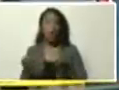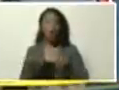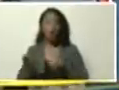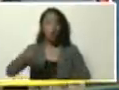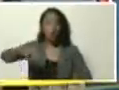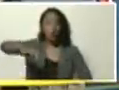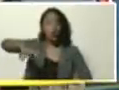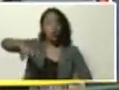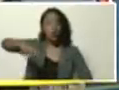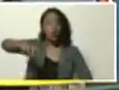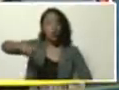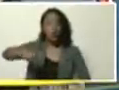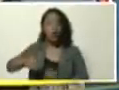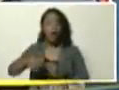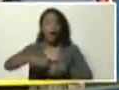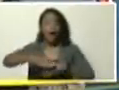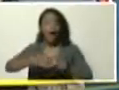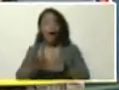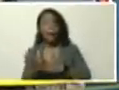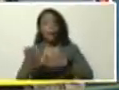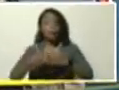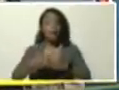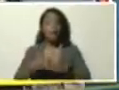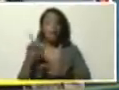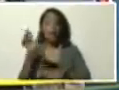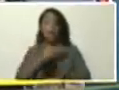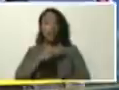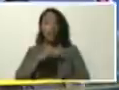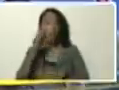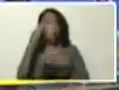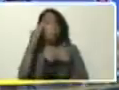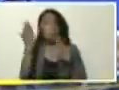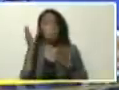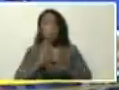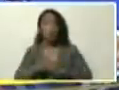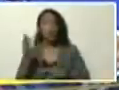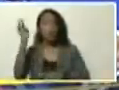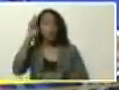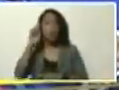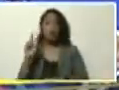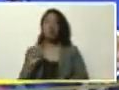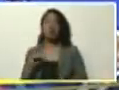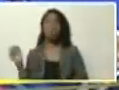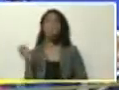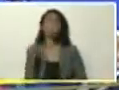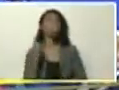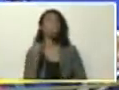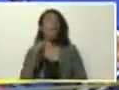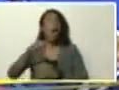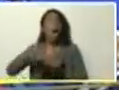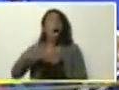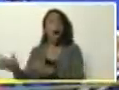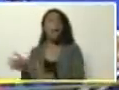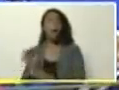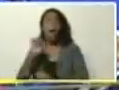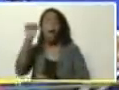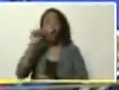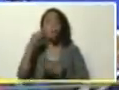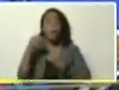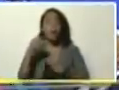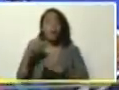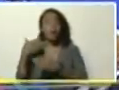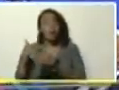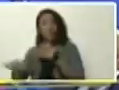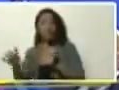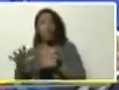paso. Y al señor, no sé por qué razón, no le daba la gana de abrir la llave de paso para que pasara